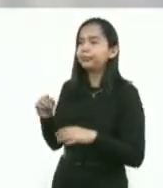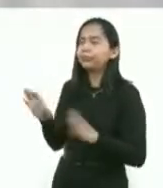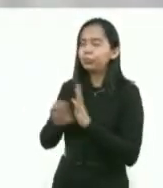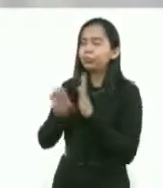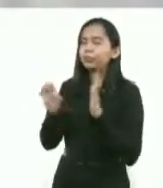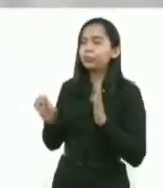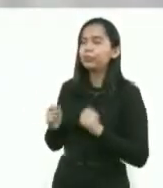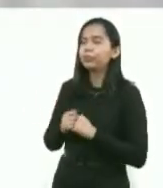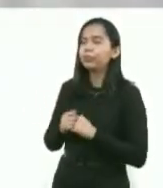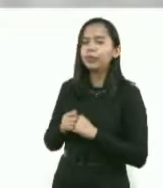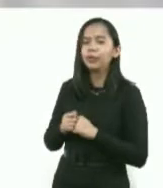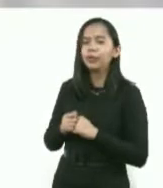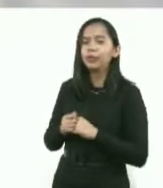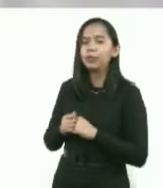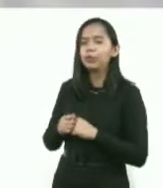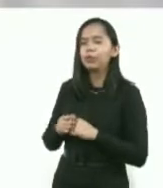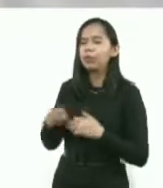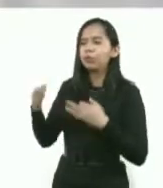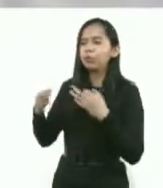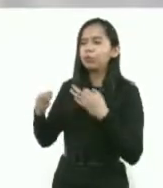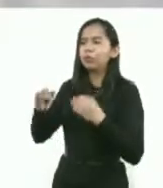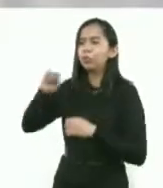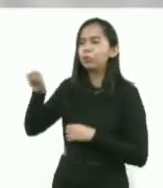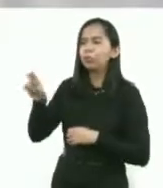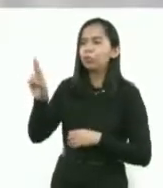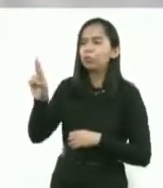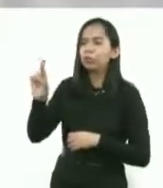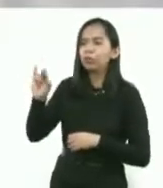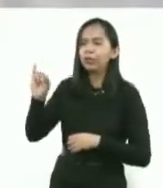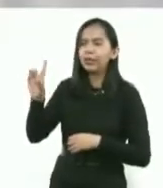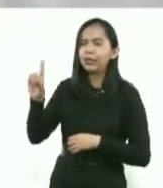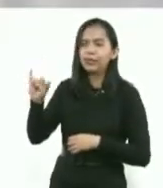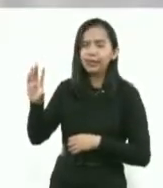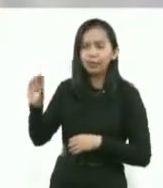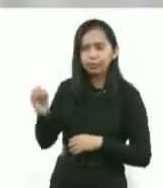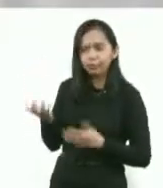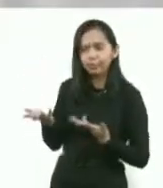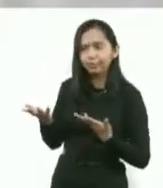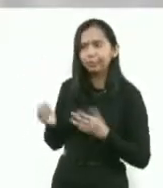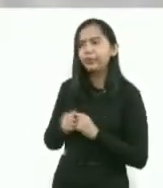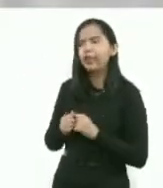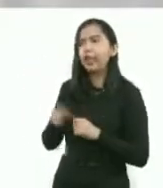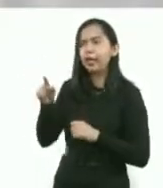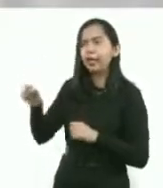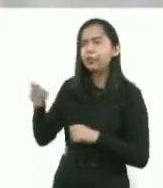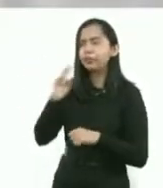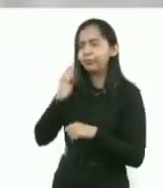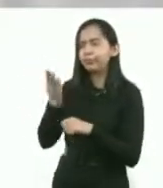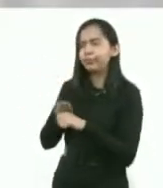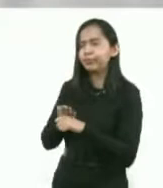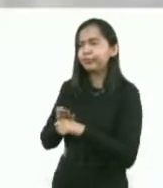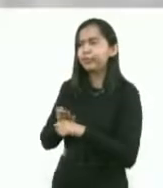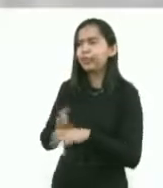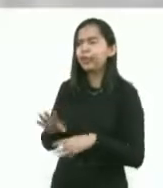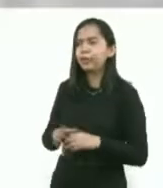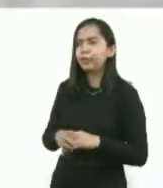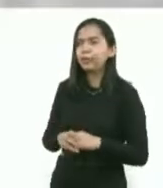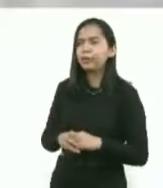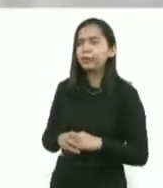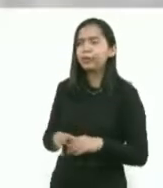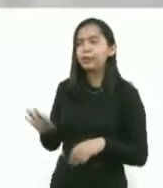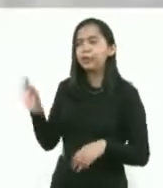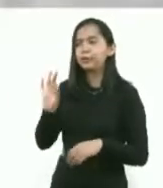pues, no sé si es el jurídico y gobierno, o quien debe ser en este caso, quien toma el papel de el alcalde